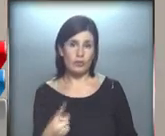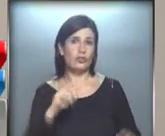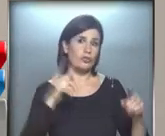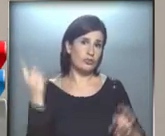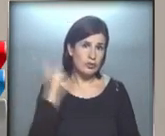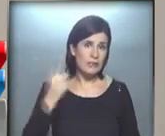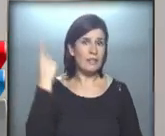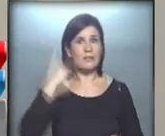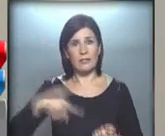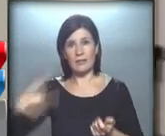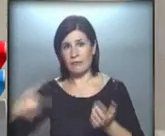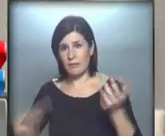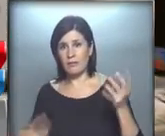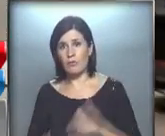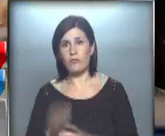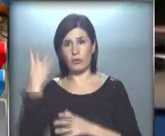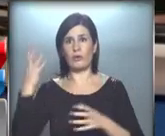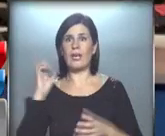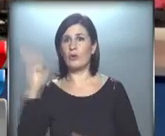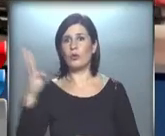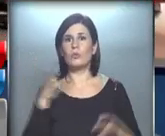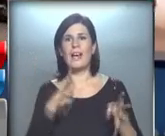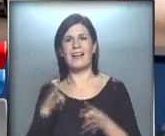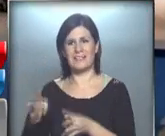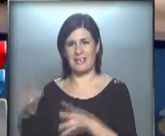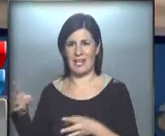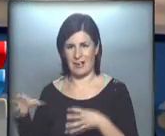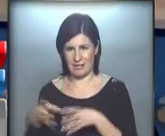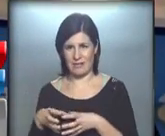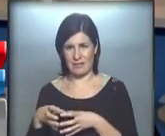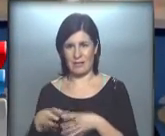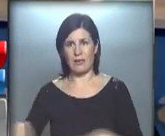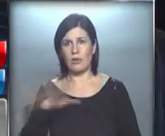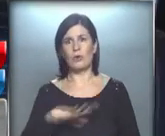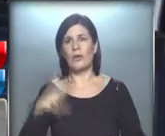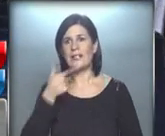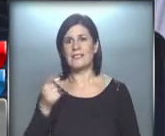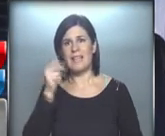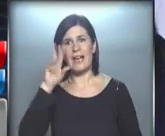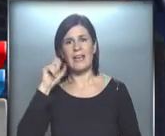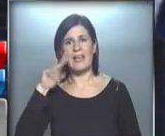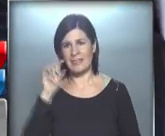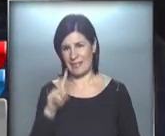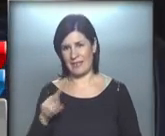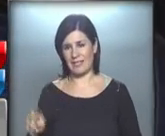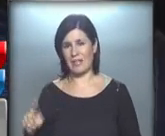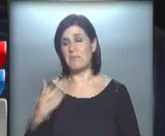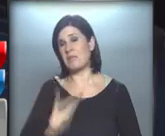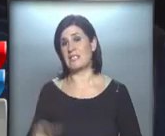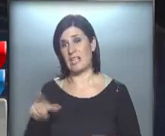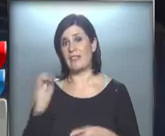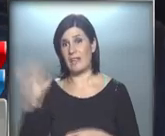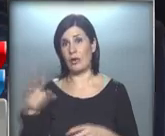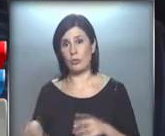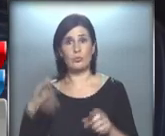dirigentes fundó el Club Arsenal, ubicado en la ciudad de Sarandí, y ocupó la presidencia de ese club durante casi